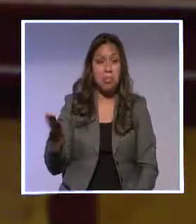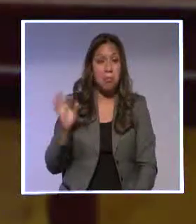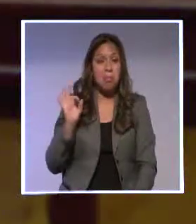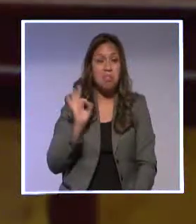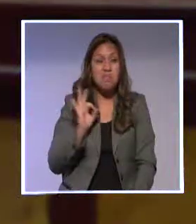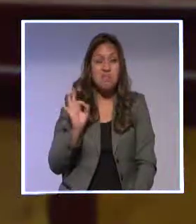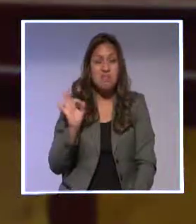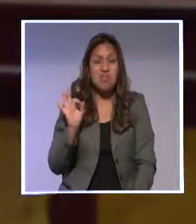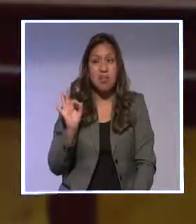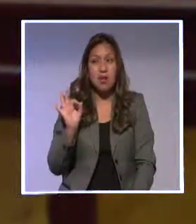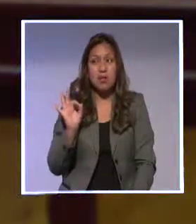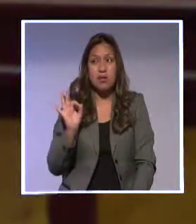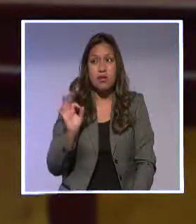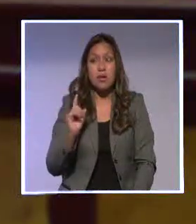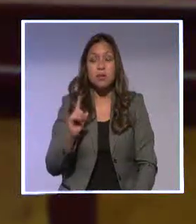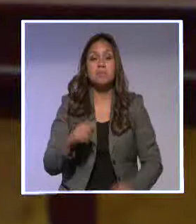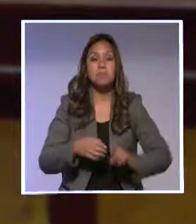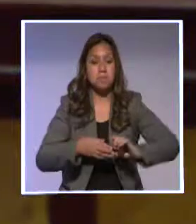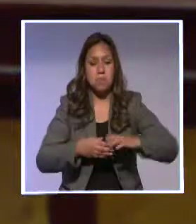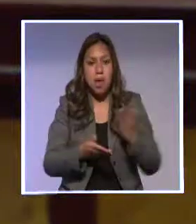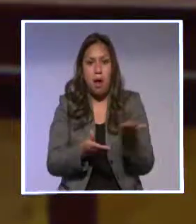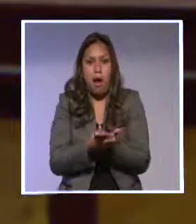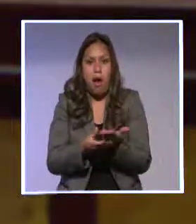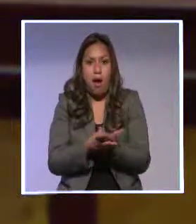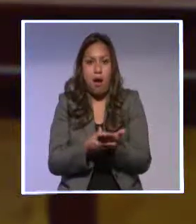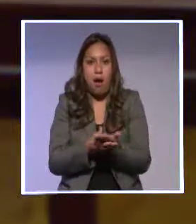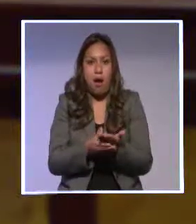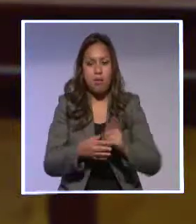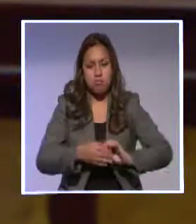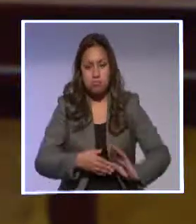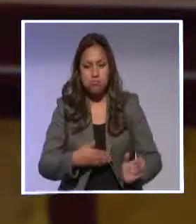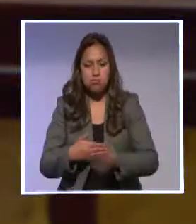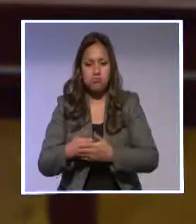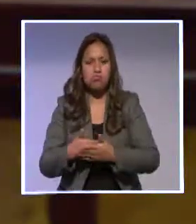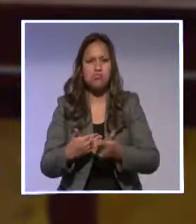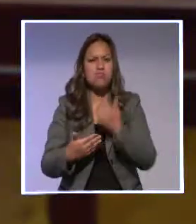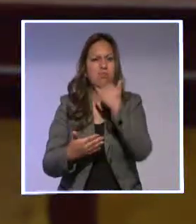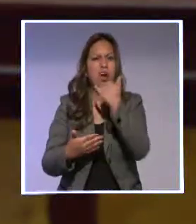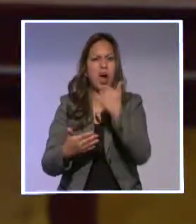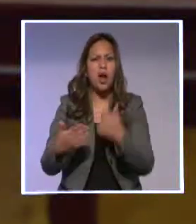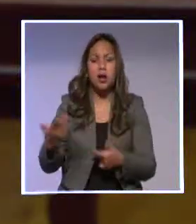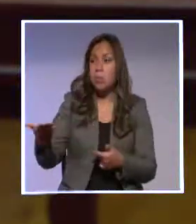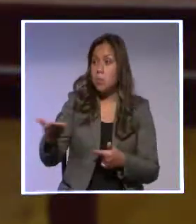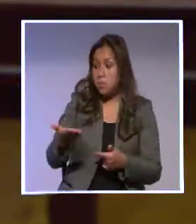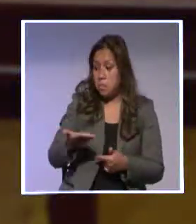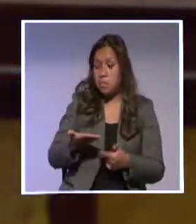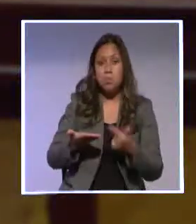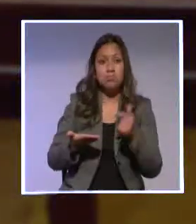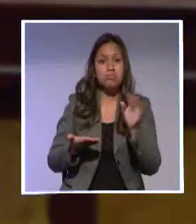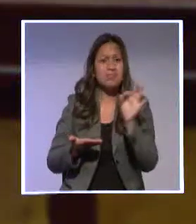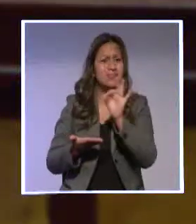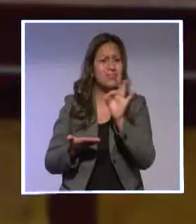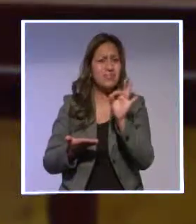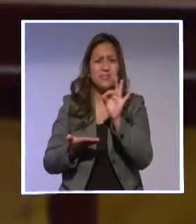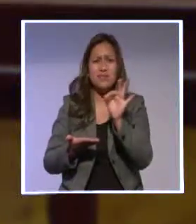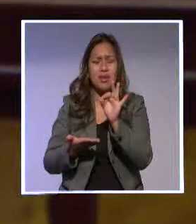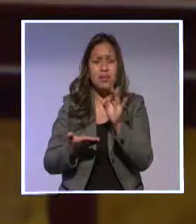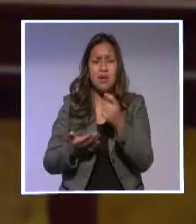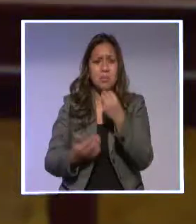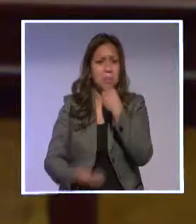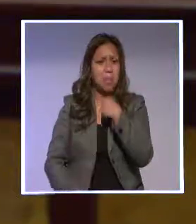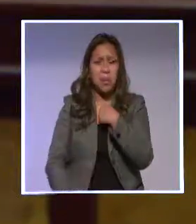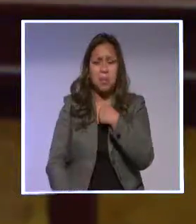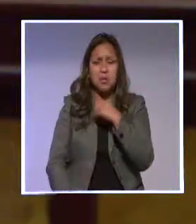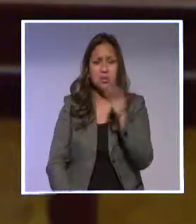una sola acta de esa resolución de esas de esa negociación que se realizó a través de la comisión conformada por el